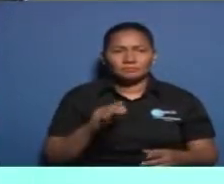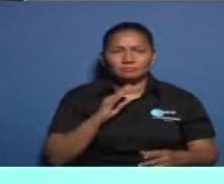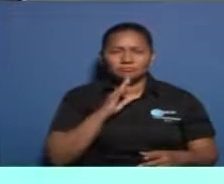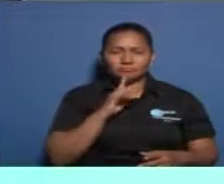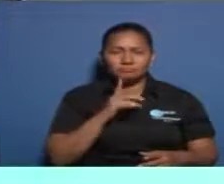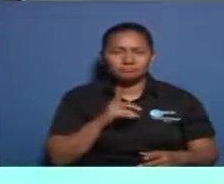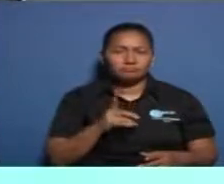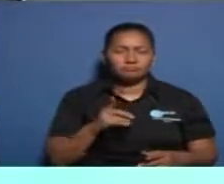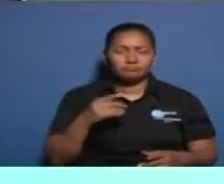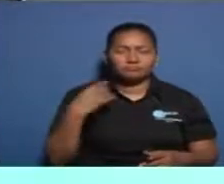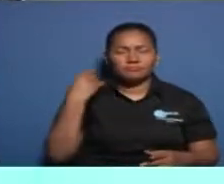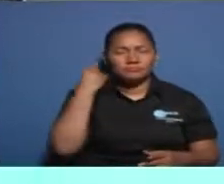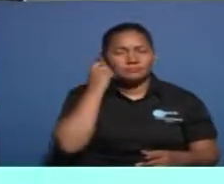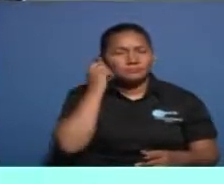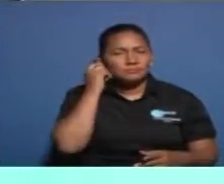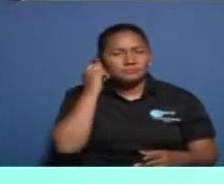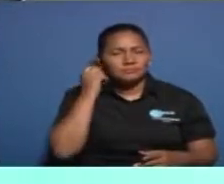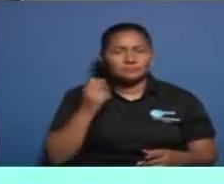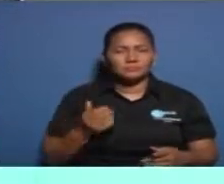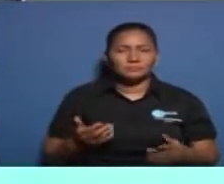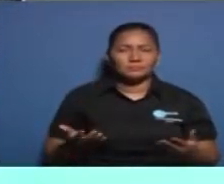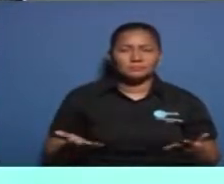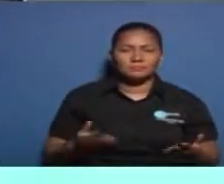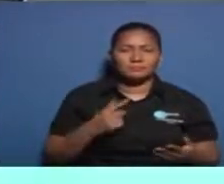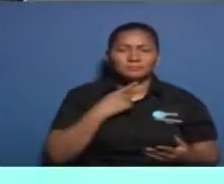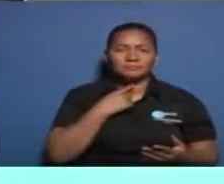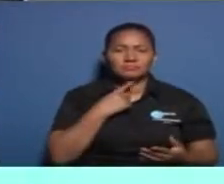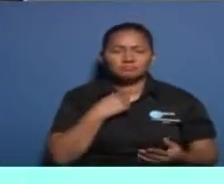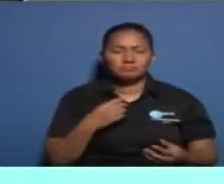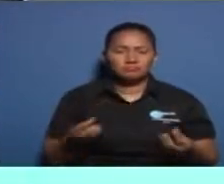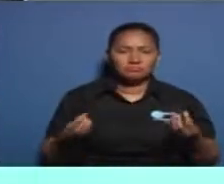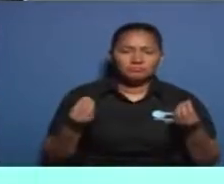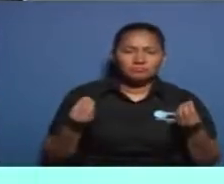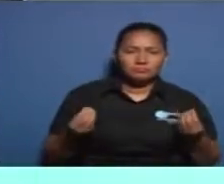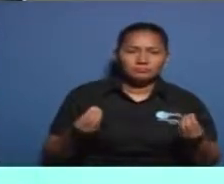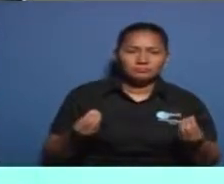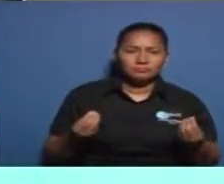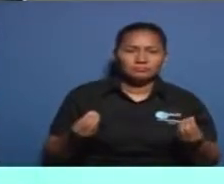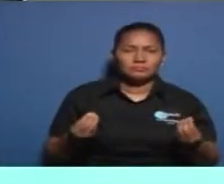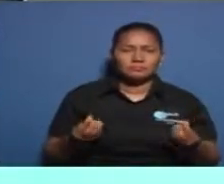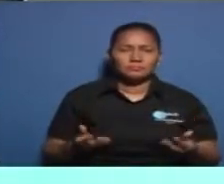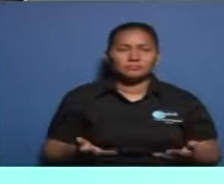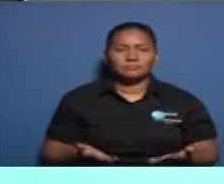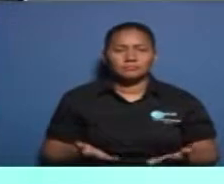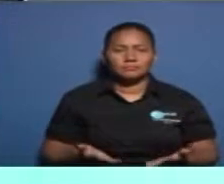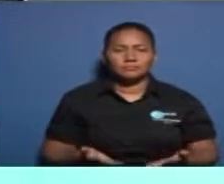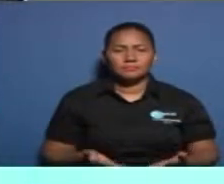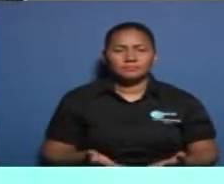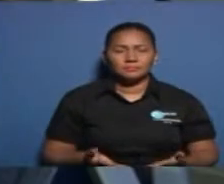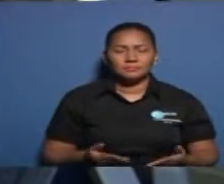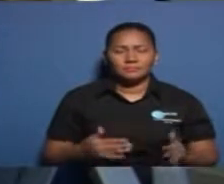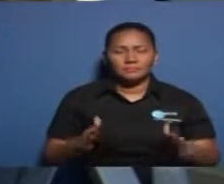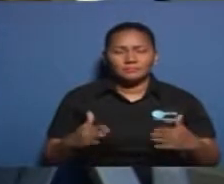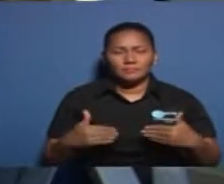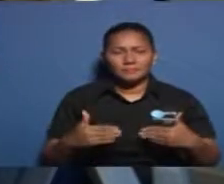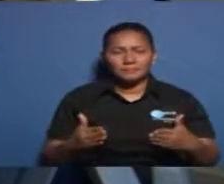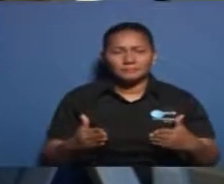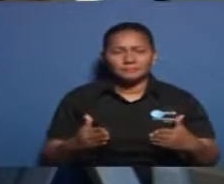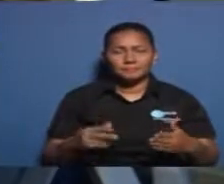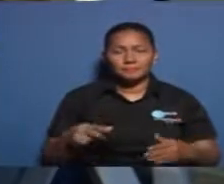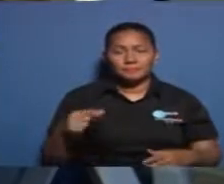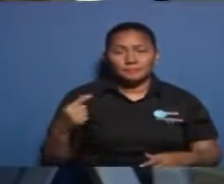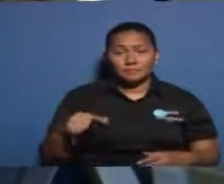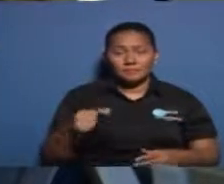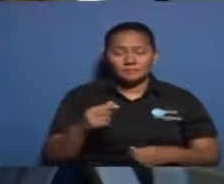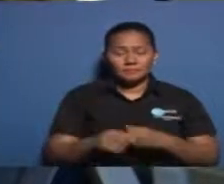concepto que no traen marcela lagarde quien es la que entra a abordar el tema de este concepto para el caso de panamá a agosto de este año